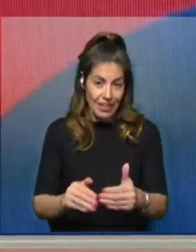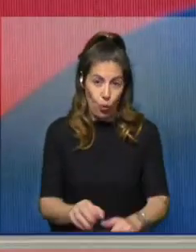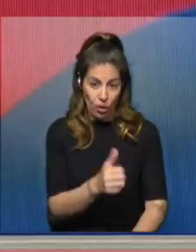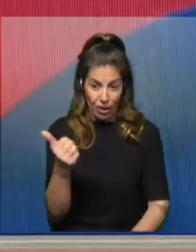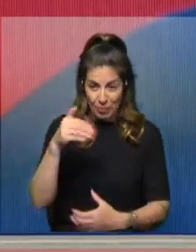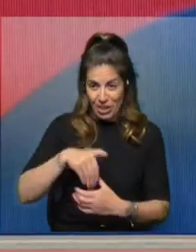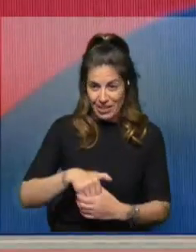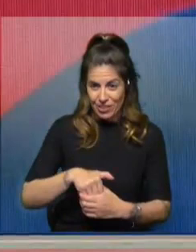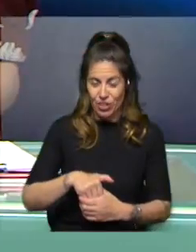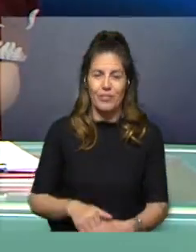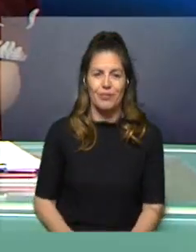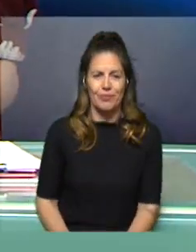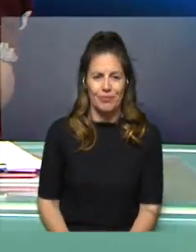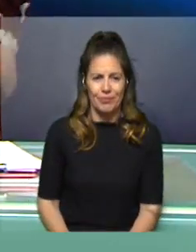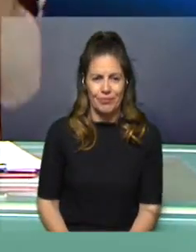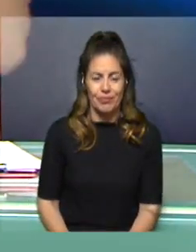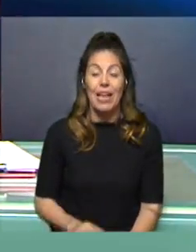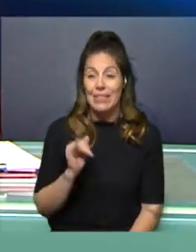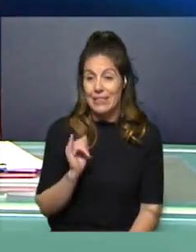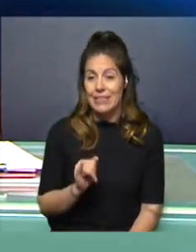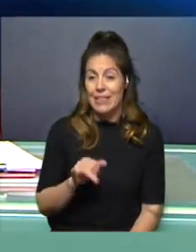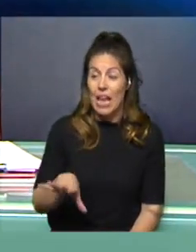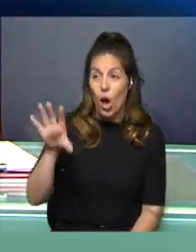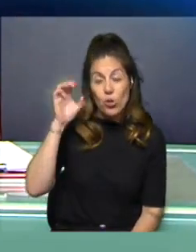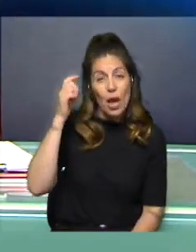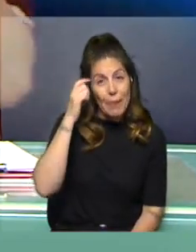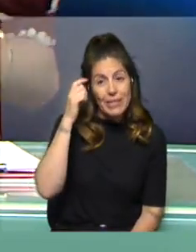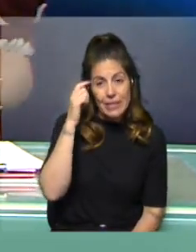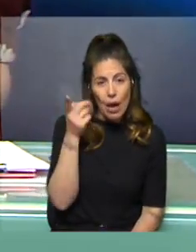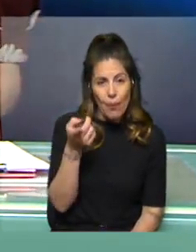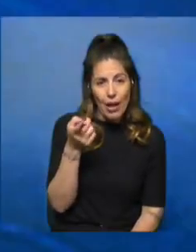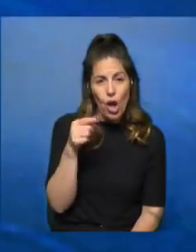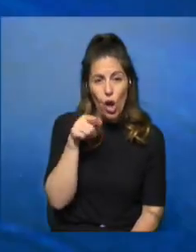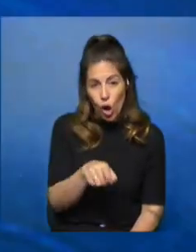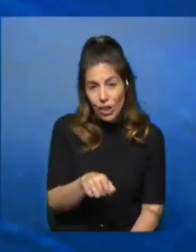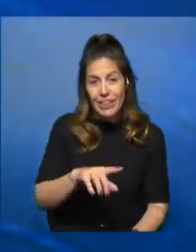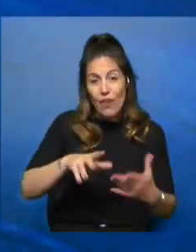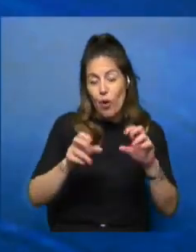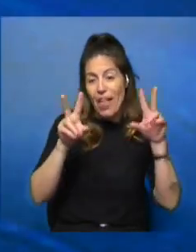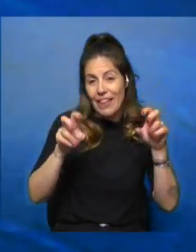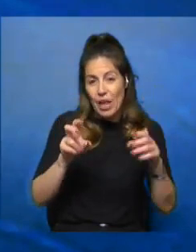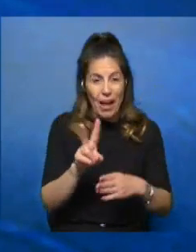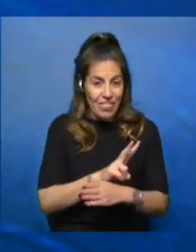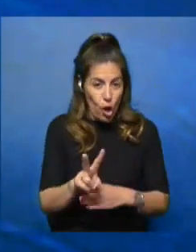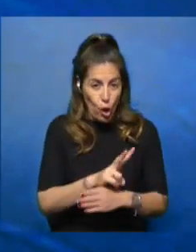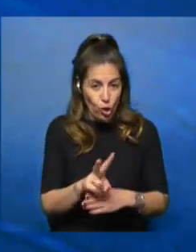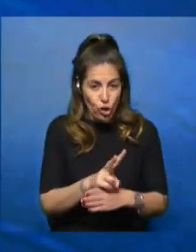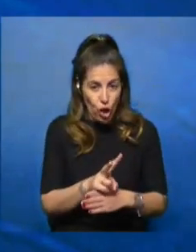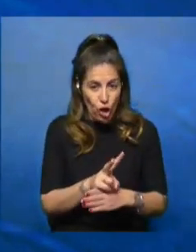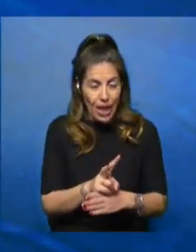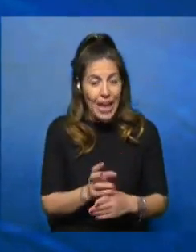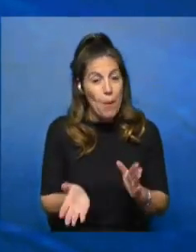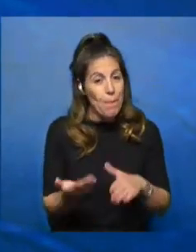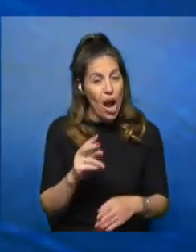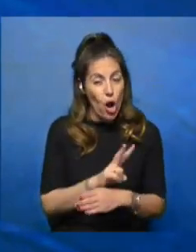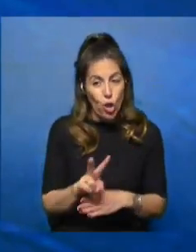elecciones. Claro, no, porque sinceramente la escuchaba y pensaba, claro, con este tipo de temas de control y de intensificar el control